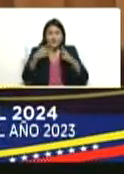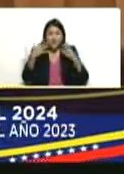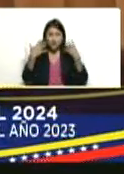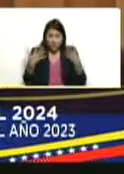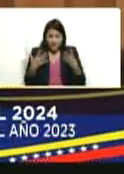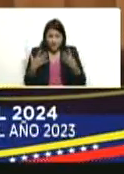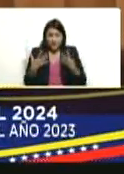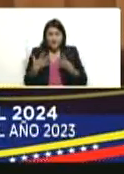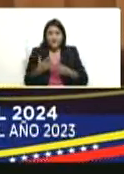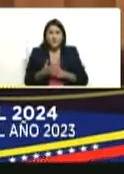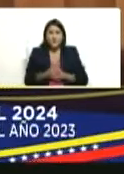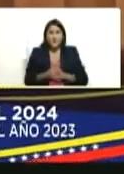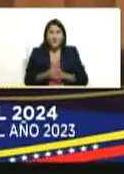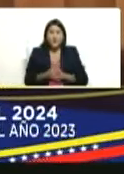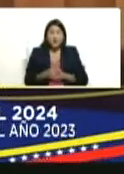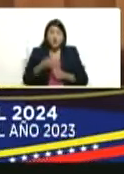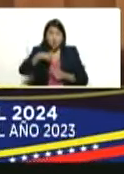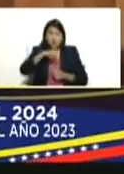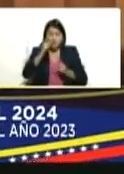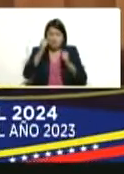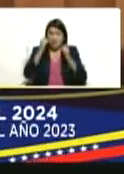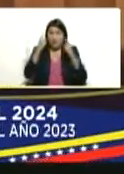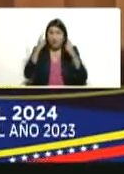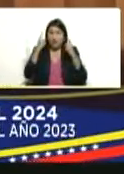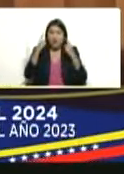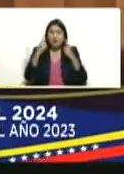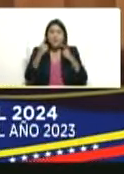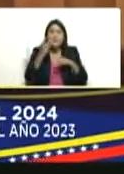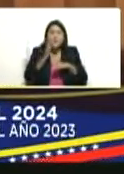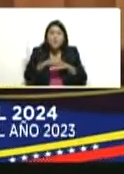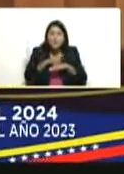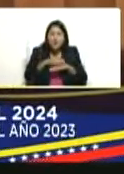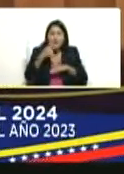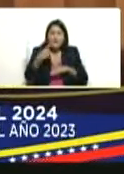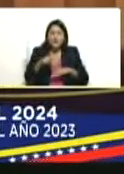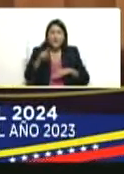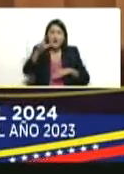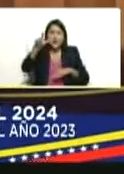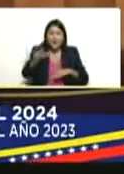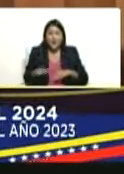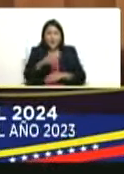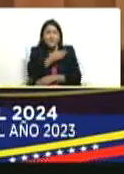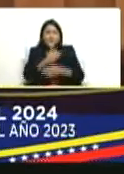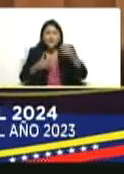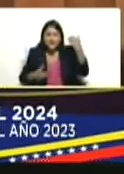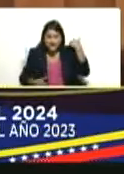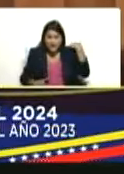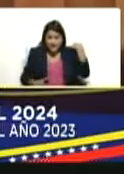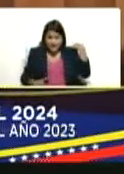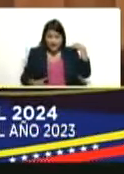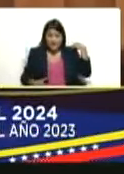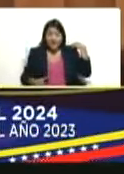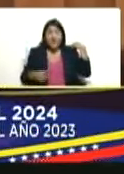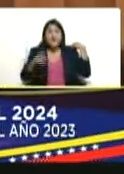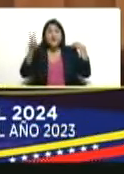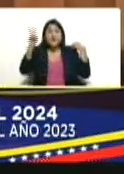2019, fuimos sorprendidos porque teníamos nuevo presidente, Juan